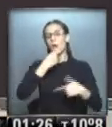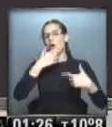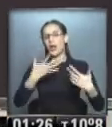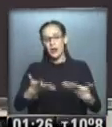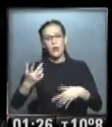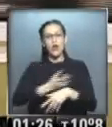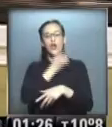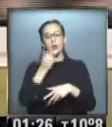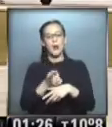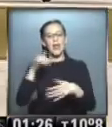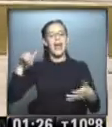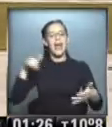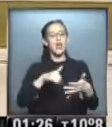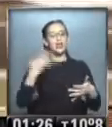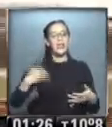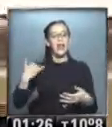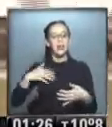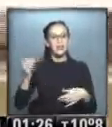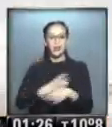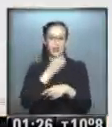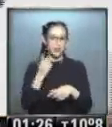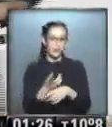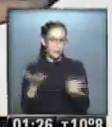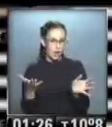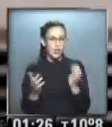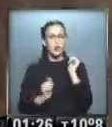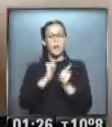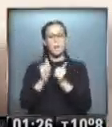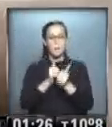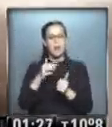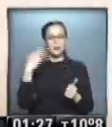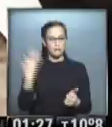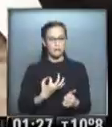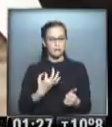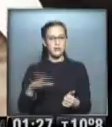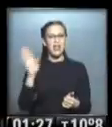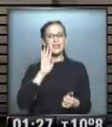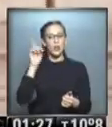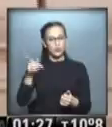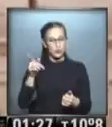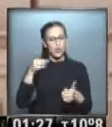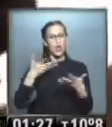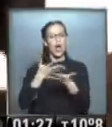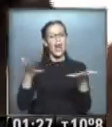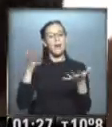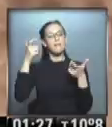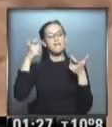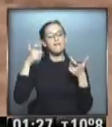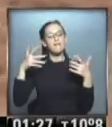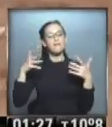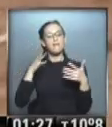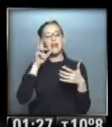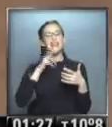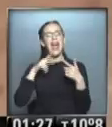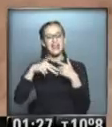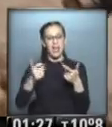actuar aerolíneas argentinas como empresa de cabotaje. Estados Unidos, Gran Bretaña y Francia están dispuestos a invadir Siria